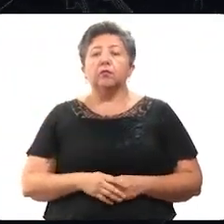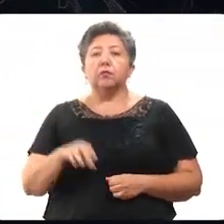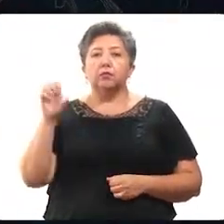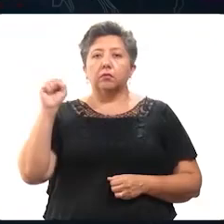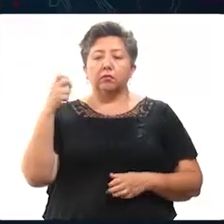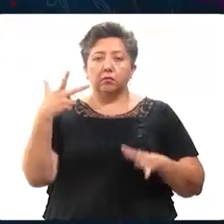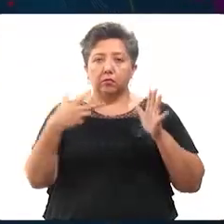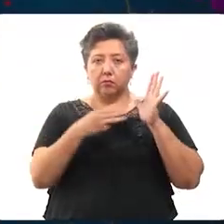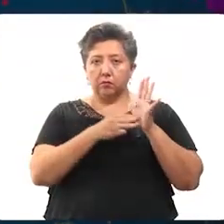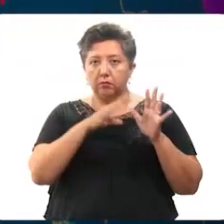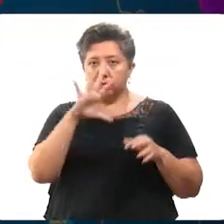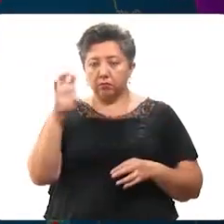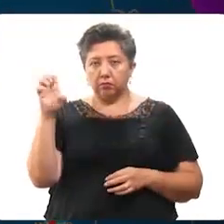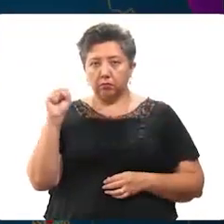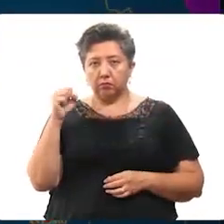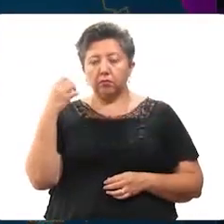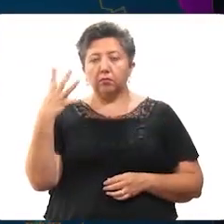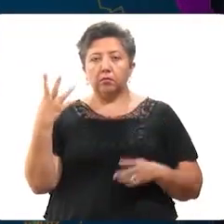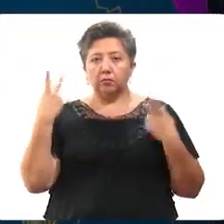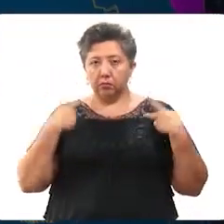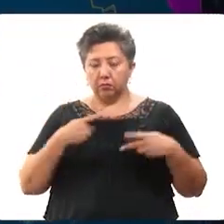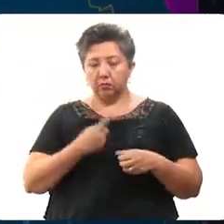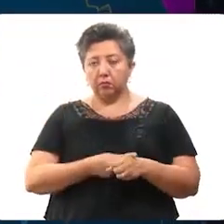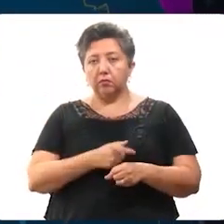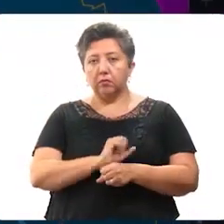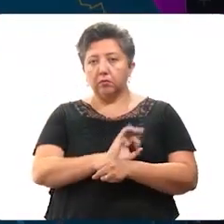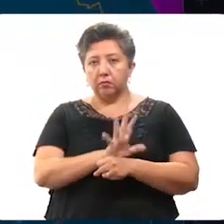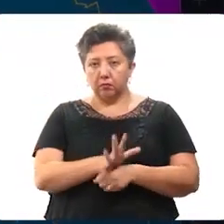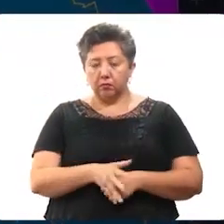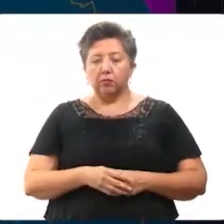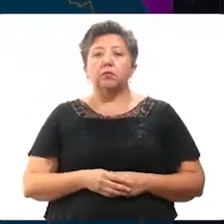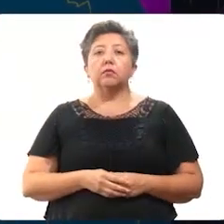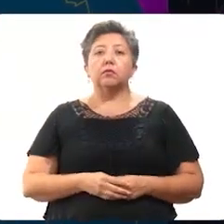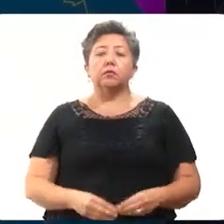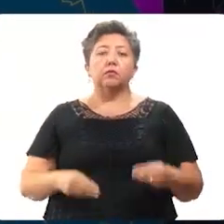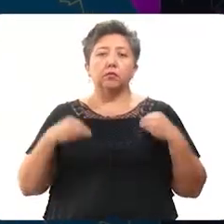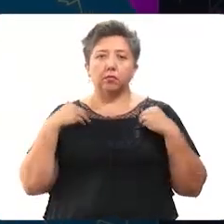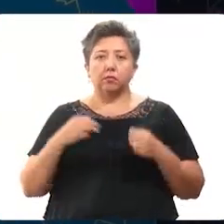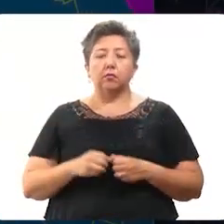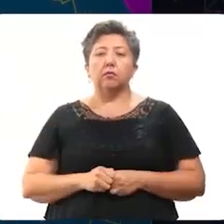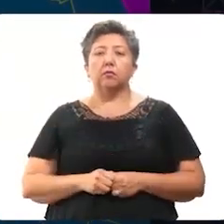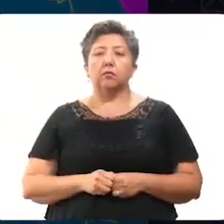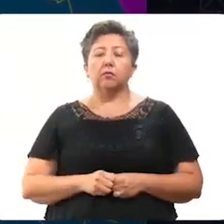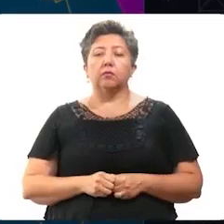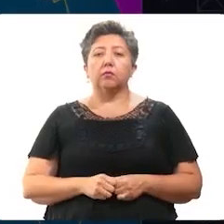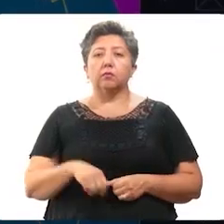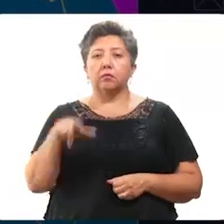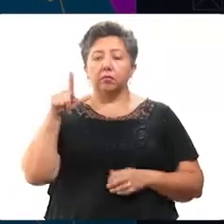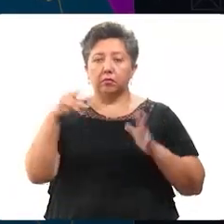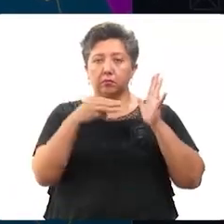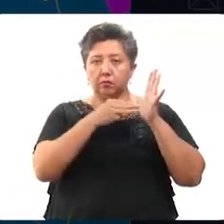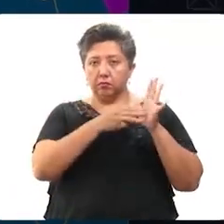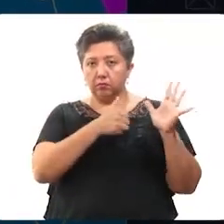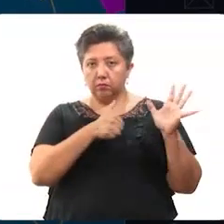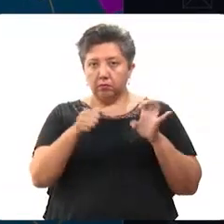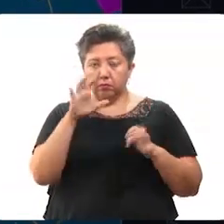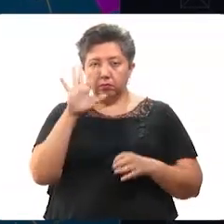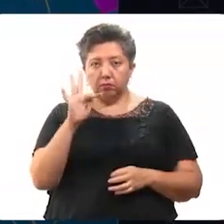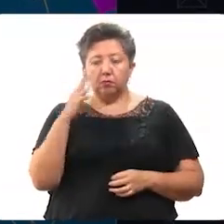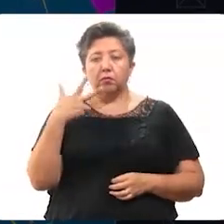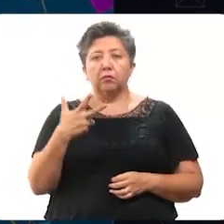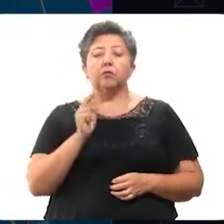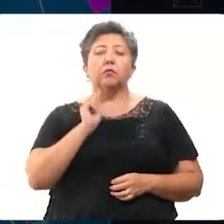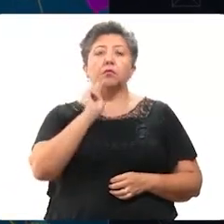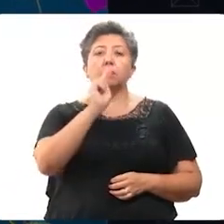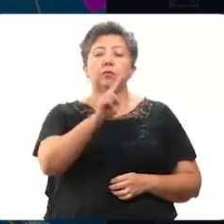68,564 personas contagiadas de coronavirus que viven 17,648